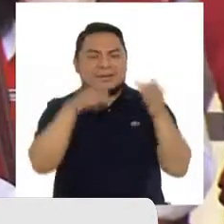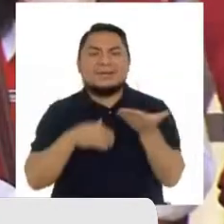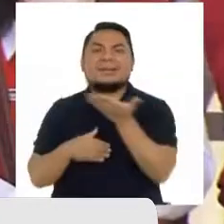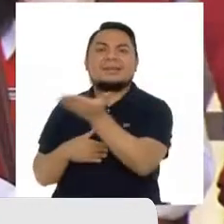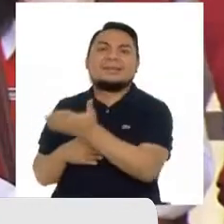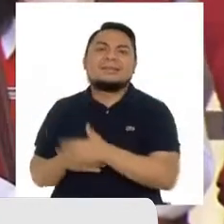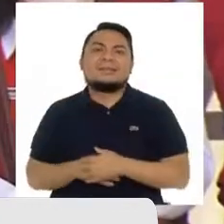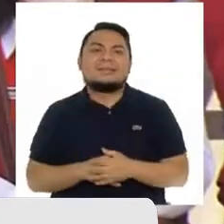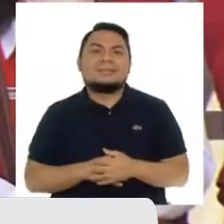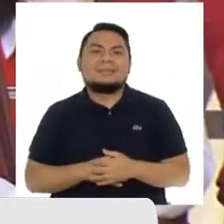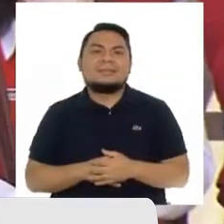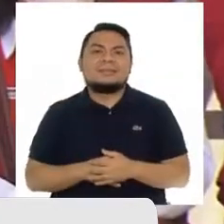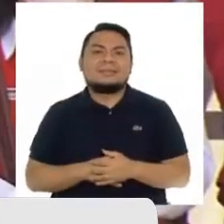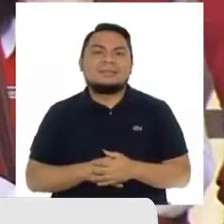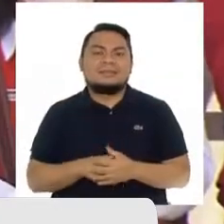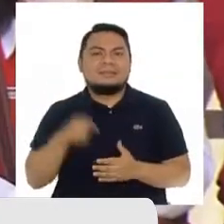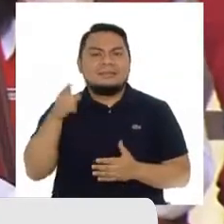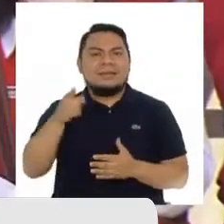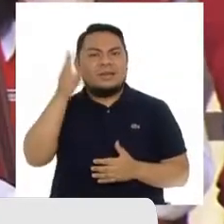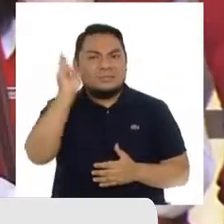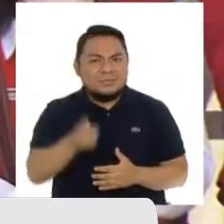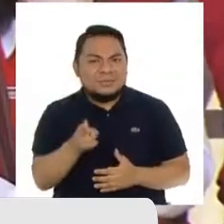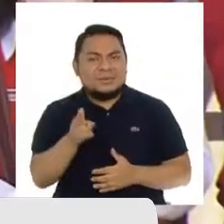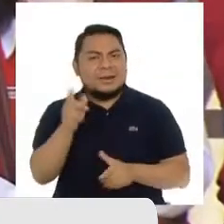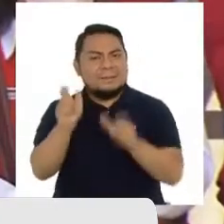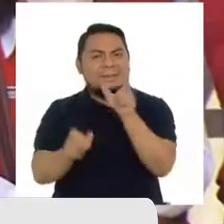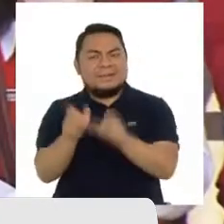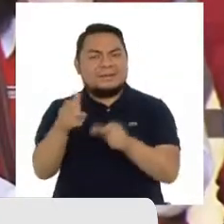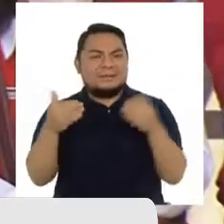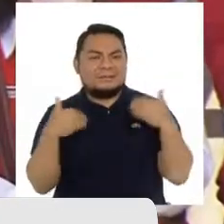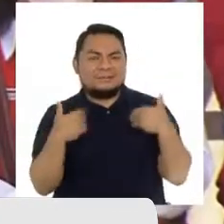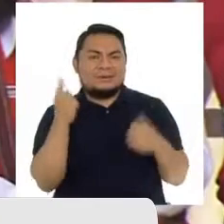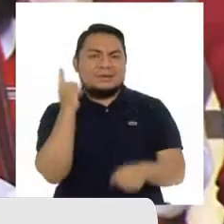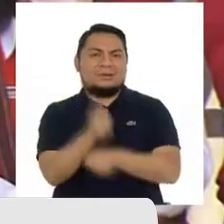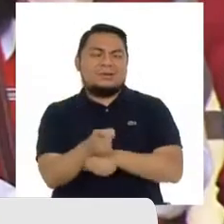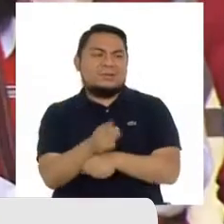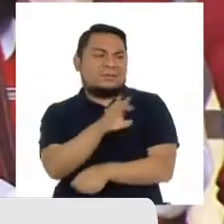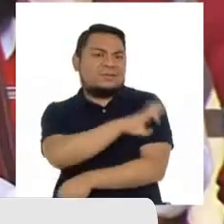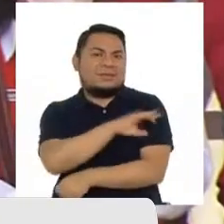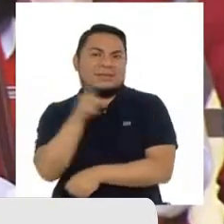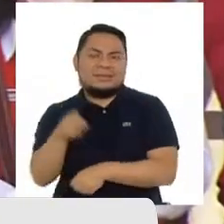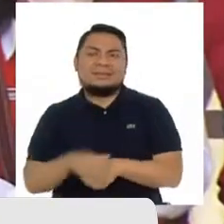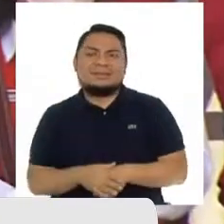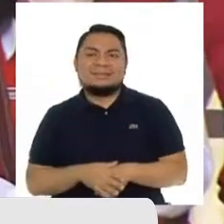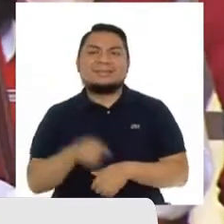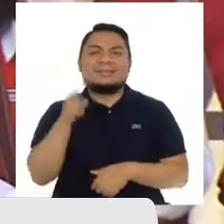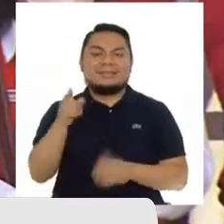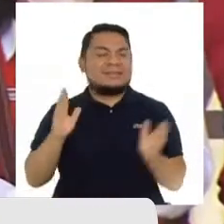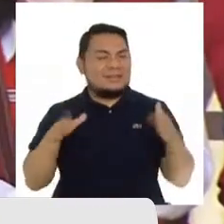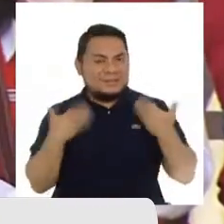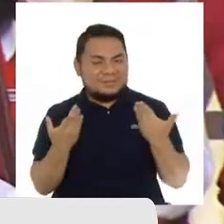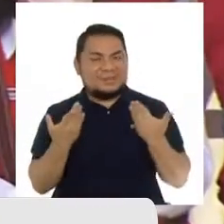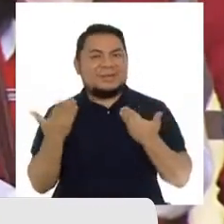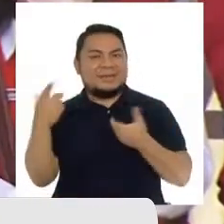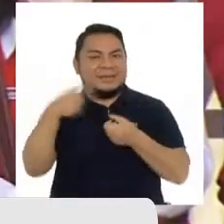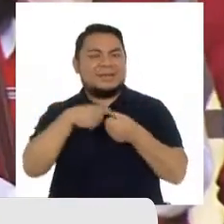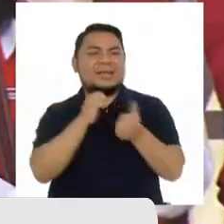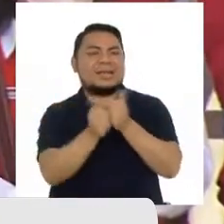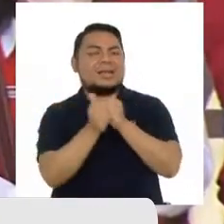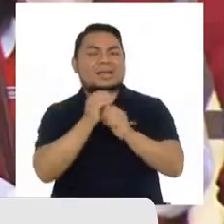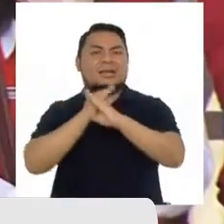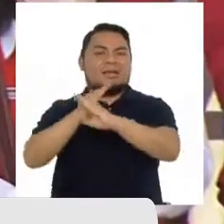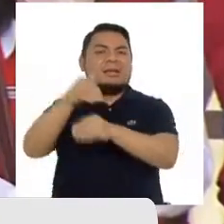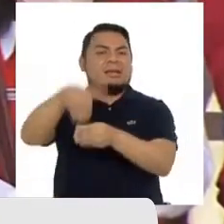para que se prohíba a las personas que tengan acusación fiscal y éstas puedan ser candidatos de elección